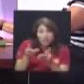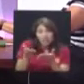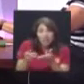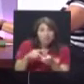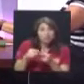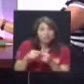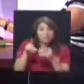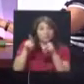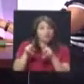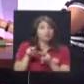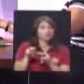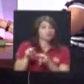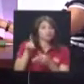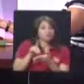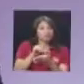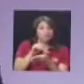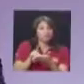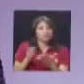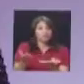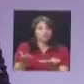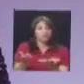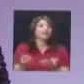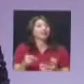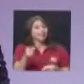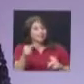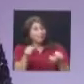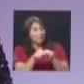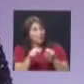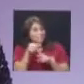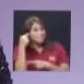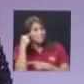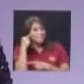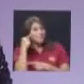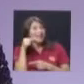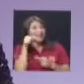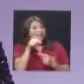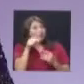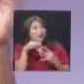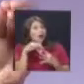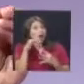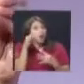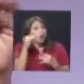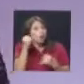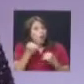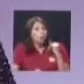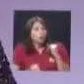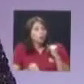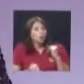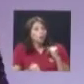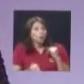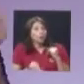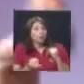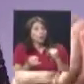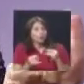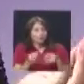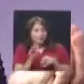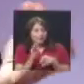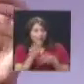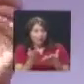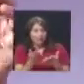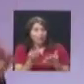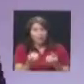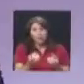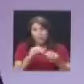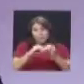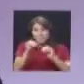terapéutica así larga que el porcentaje de parejas o de mujeres que van a acceder a esta